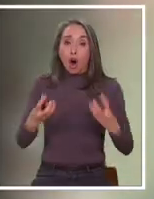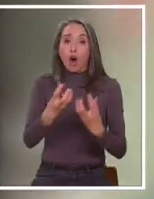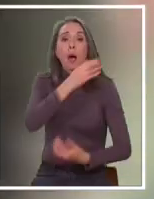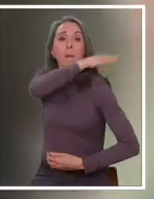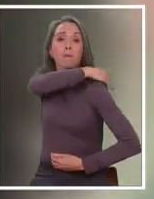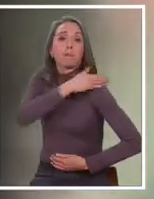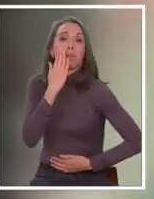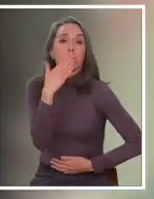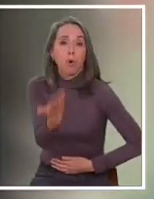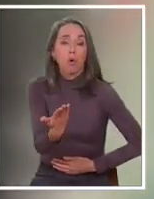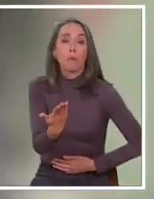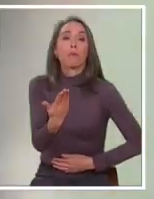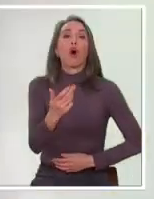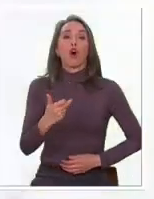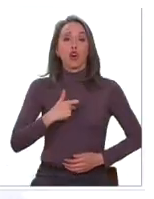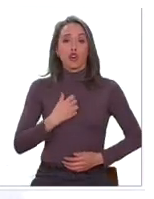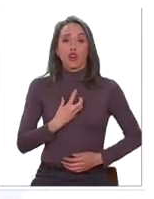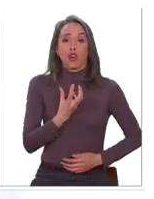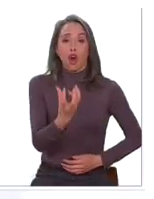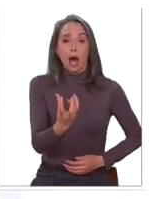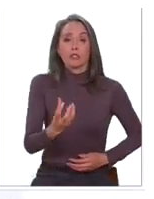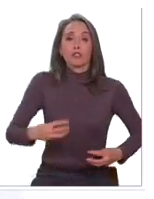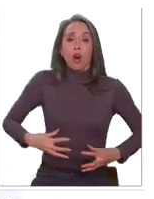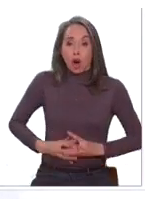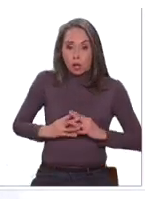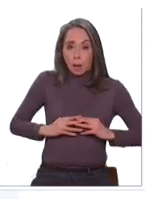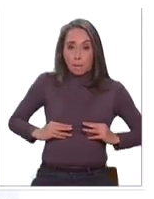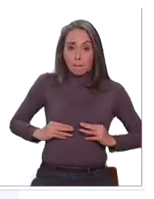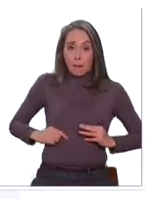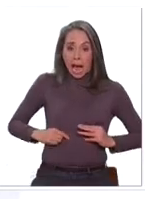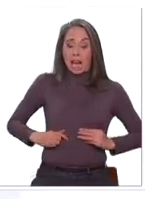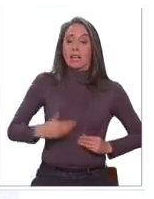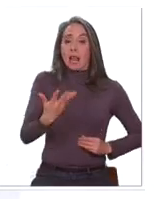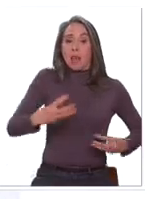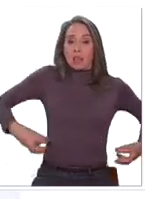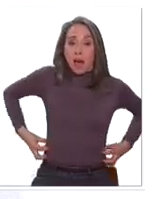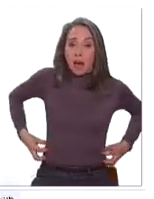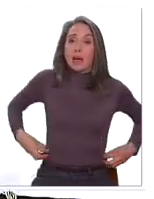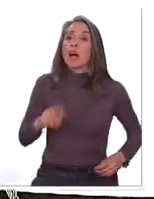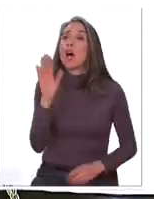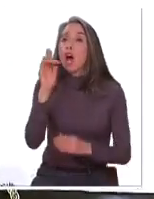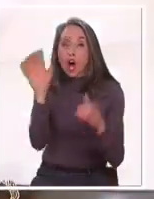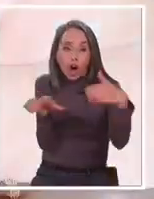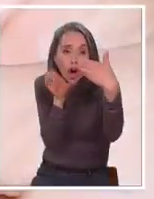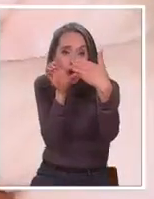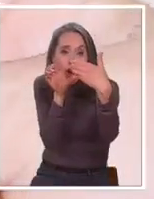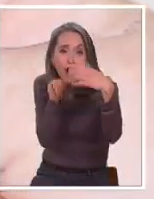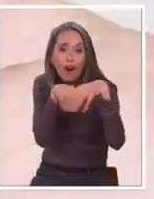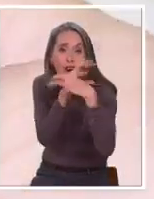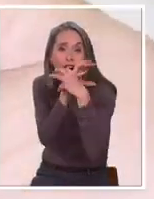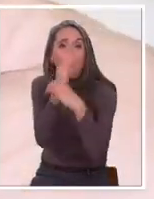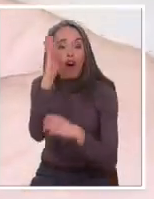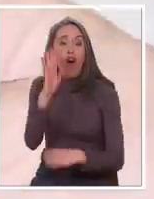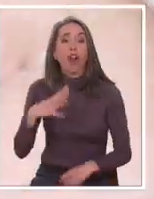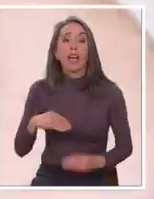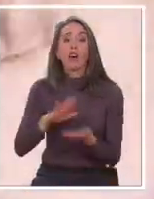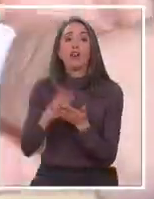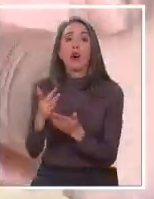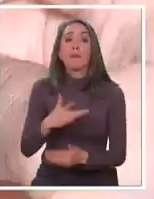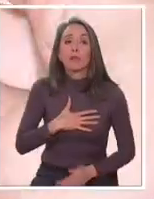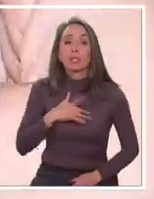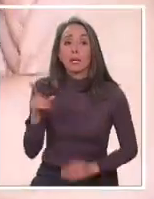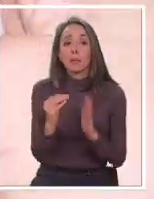Pulmón, corazón, riñón, páncreas. Hola, hijo, ¿cómo estás? ¿Cómo te has sentido? Sebastián fue